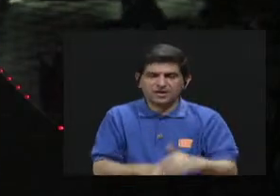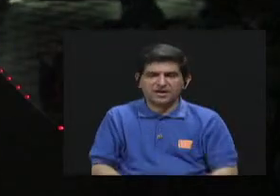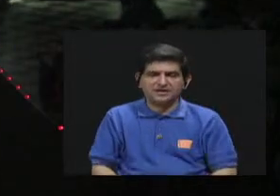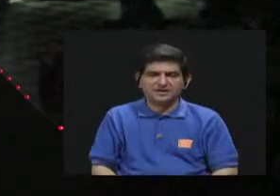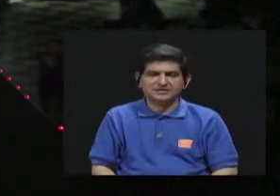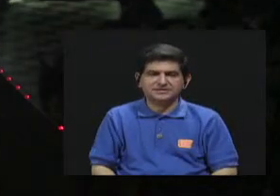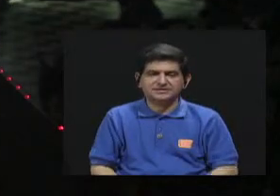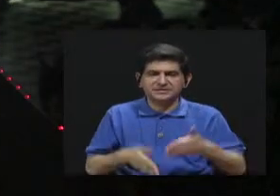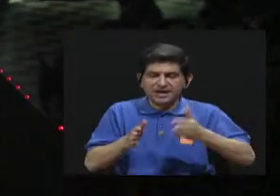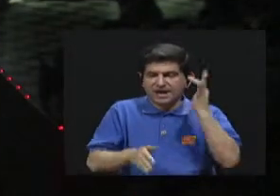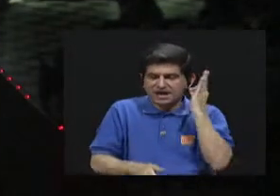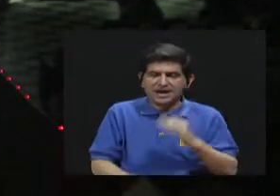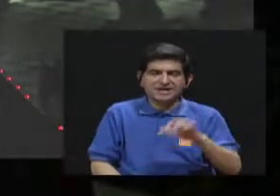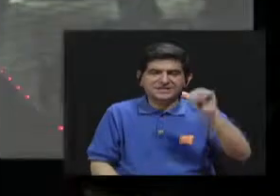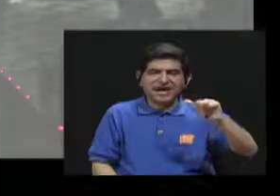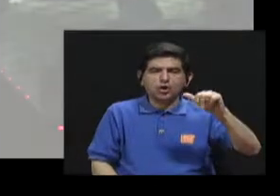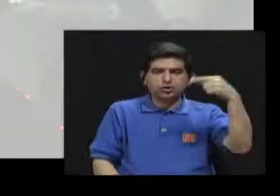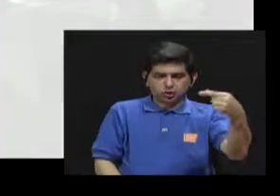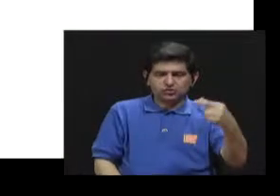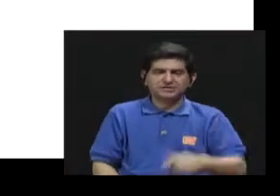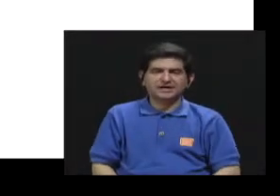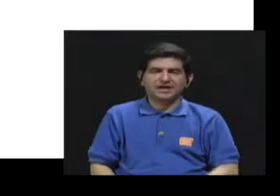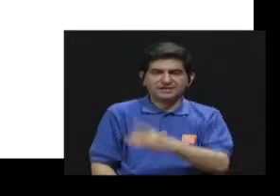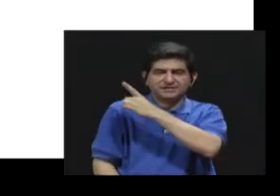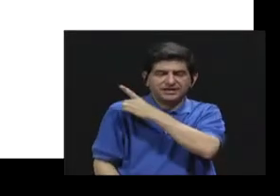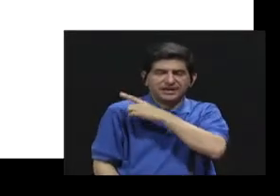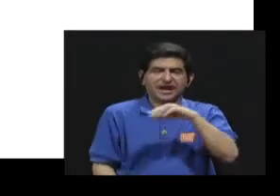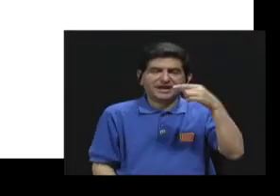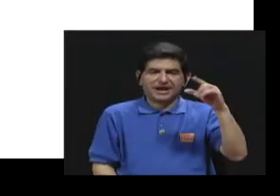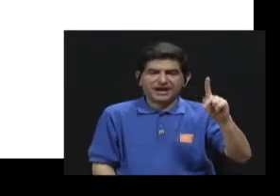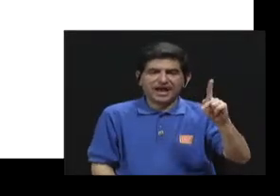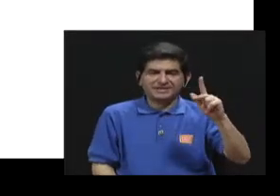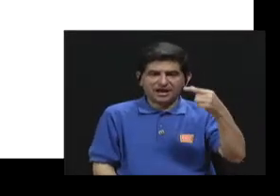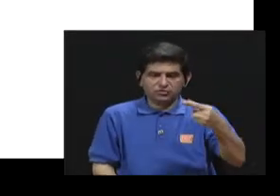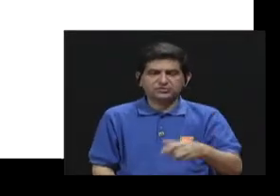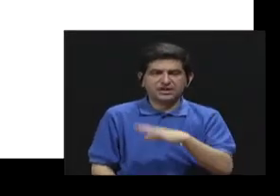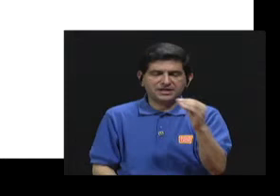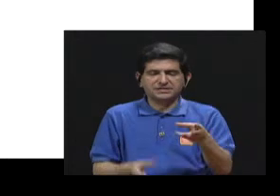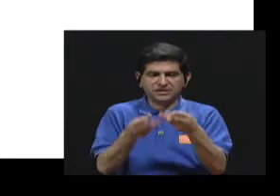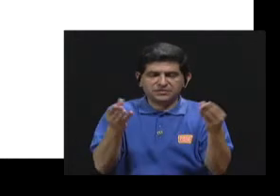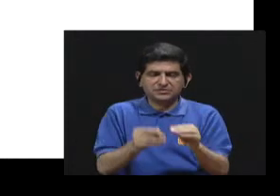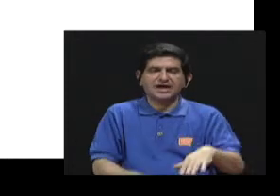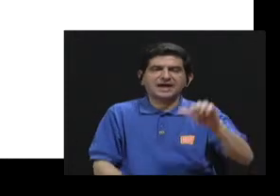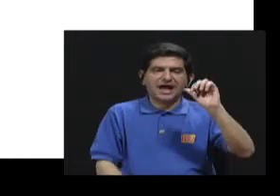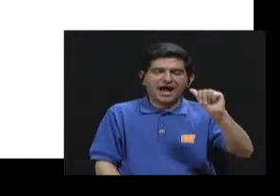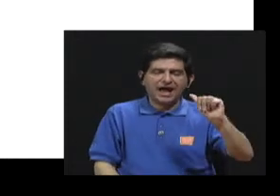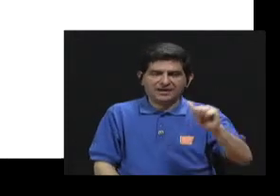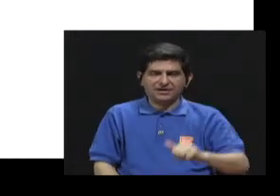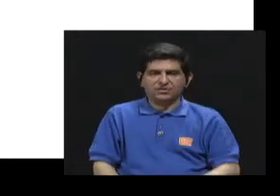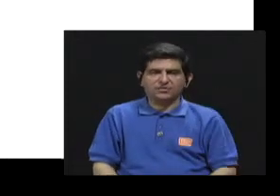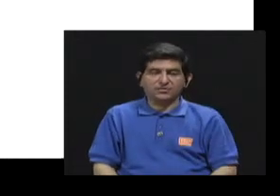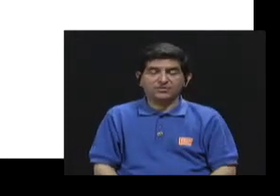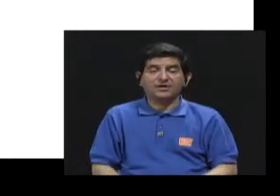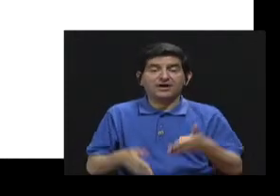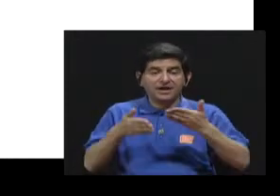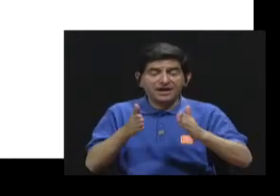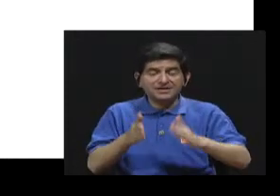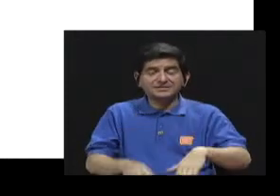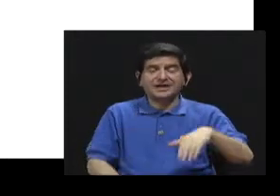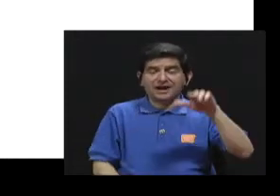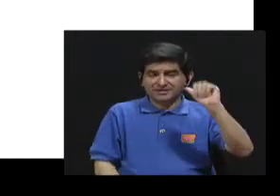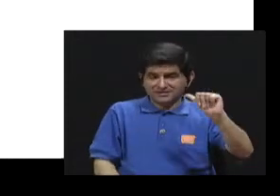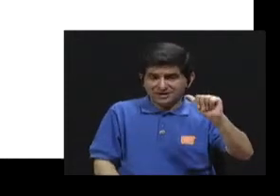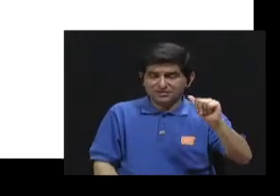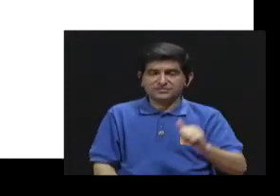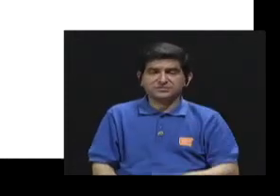de Alonso González, dirigida por Katia González y producida por Alejo Crisóstomo. Las Hijas de Alonso González, uh-huh, es el título. Uh-huh.